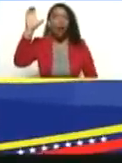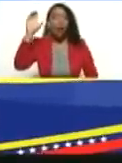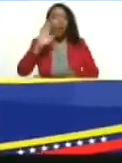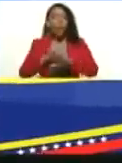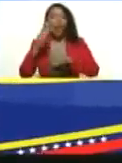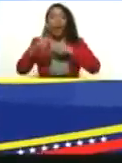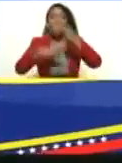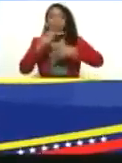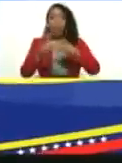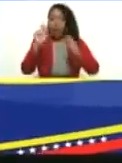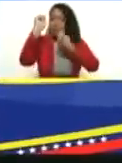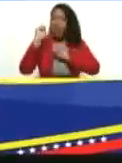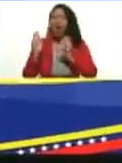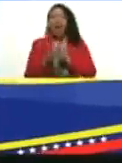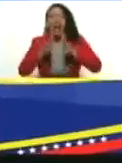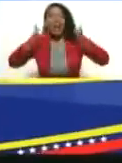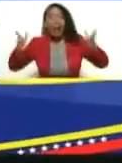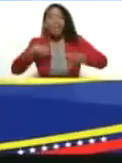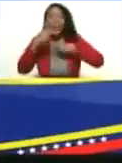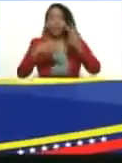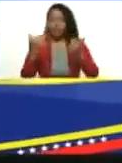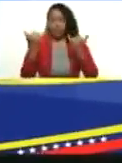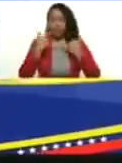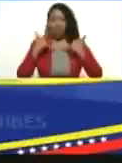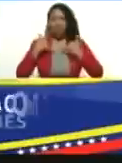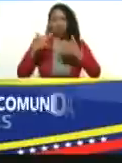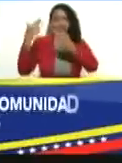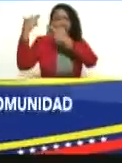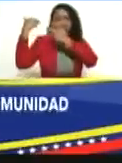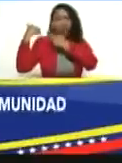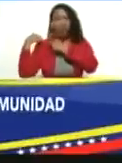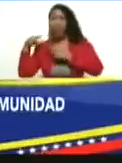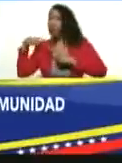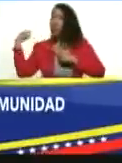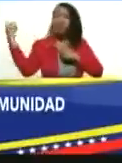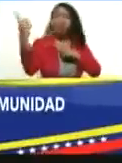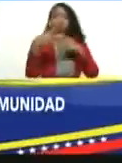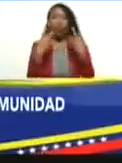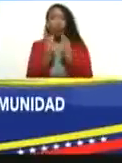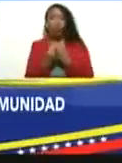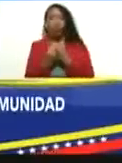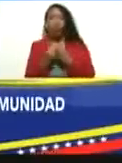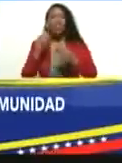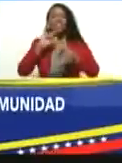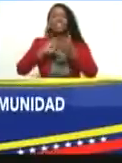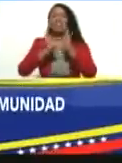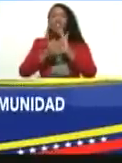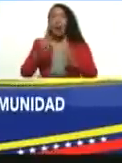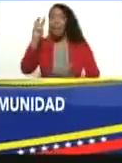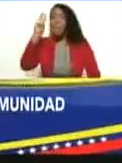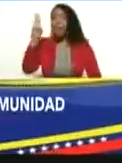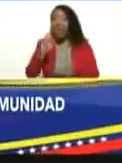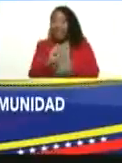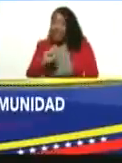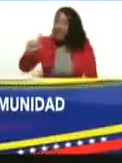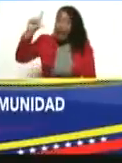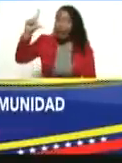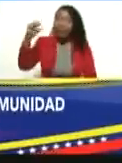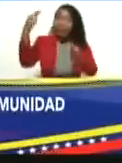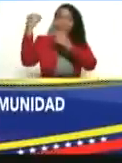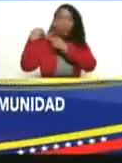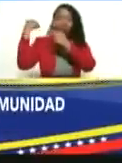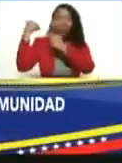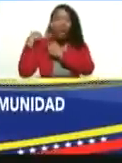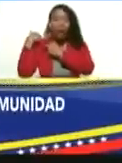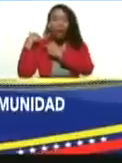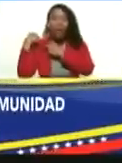política desde la gran política desde la política escrita con p mayúscula la política de la unión en la